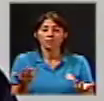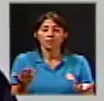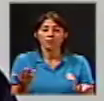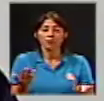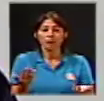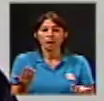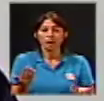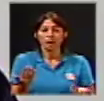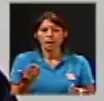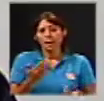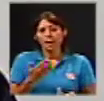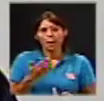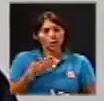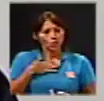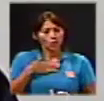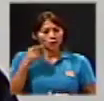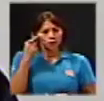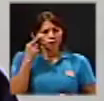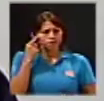para